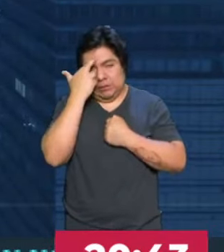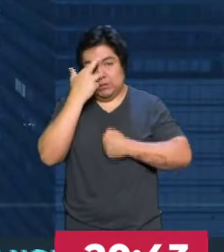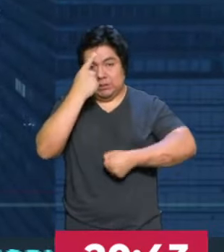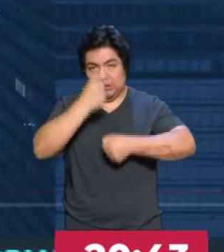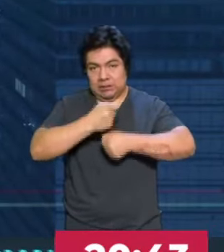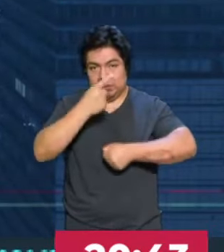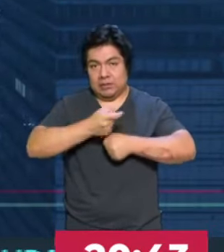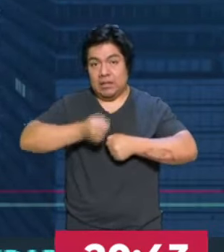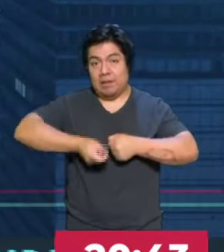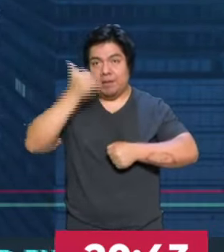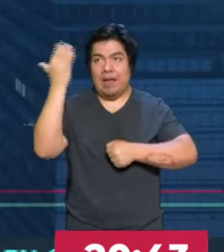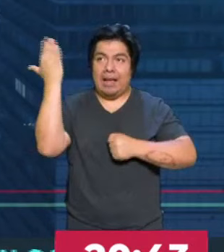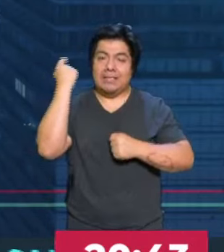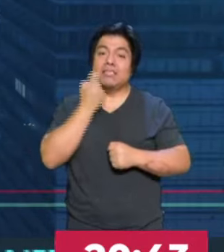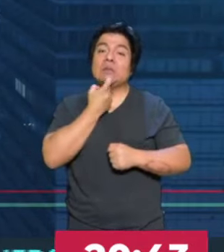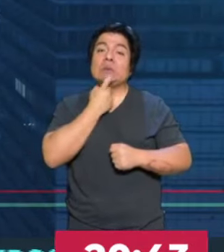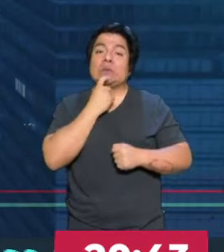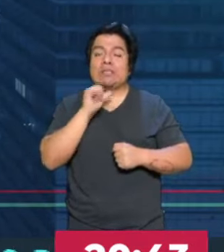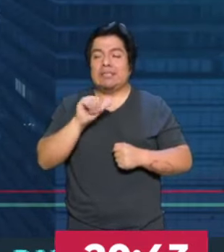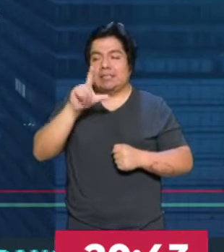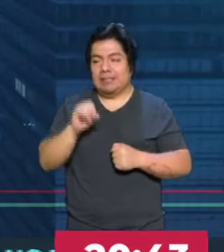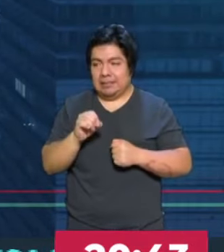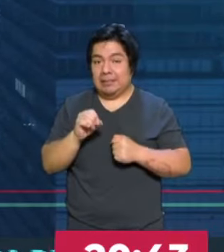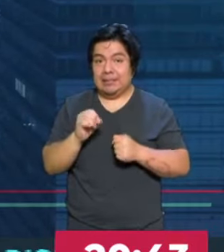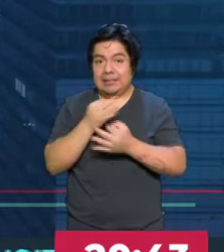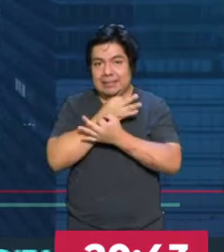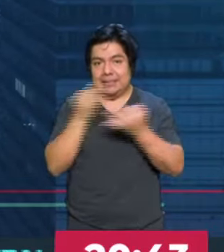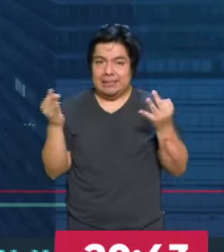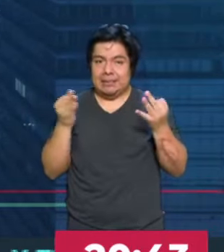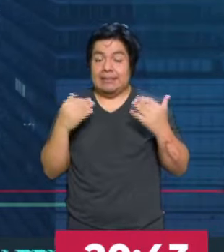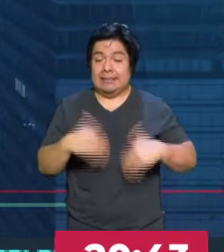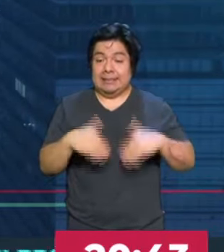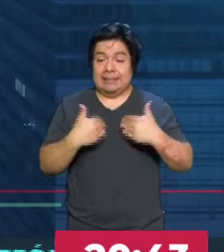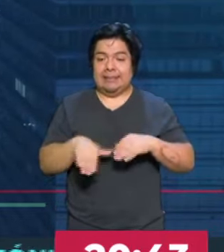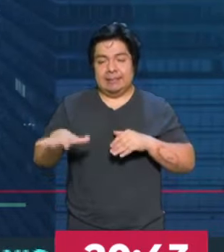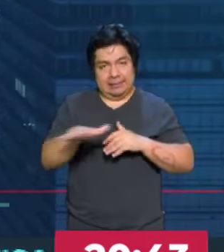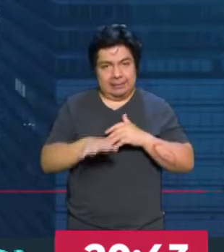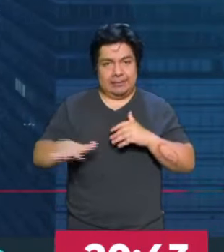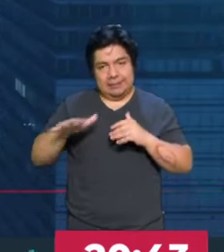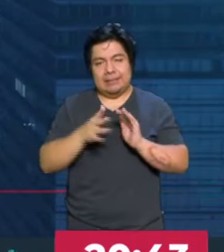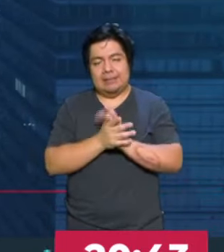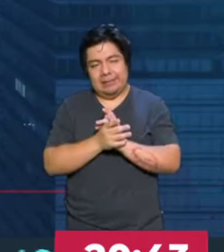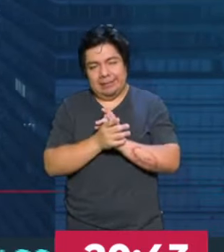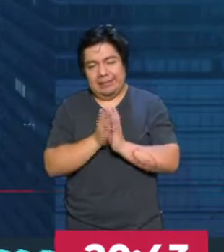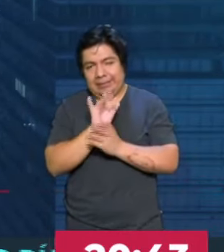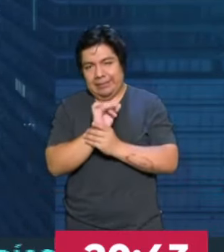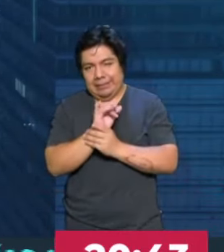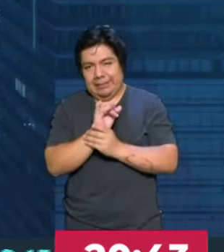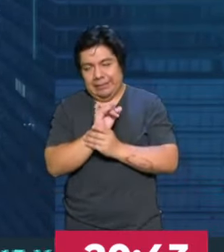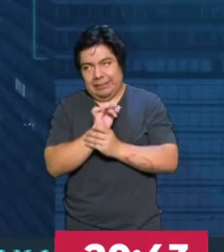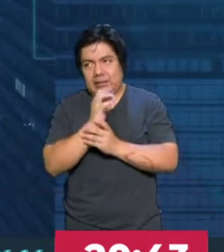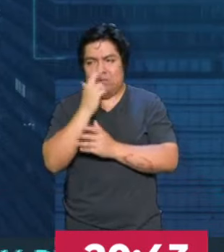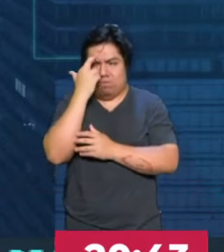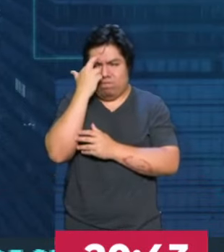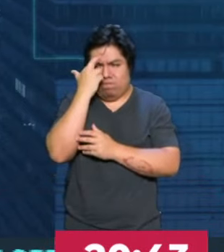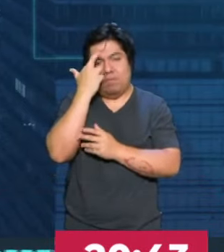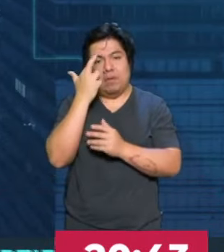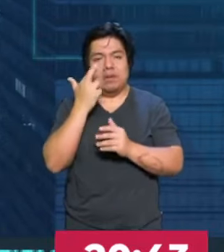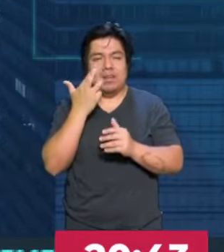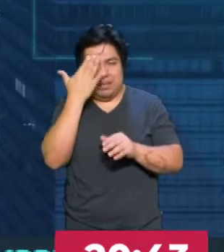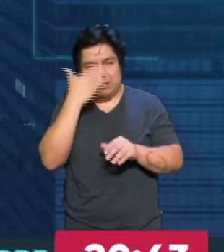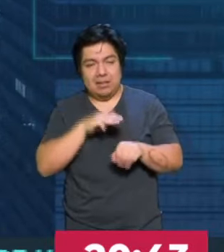informe de gobierno de López Obrador, porque fíjate que se van a quienes, me digo, es muy cercano, pero de repente se borra la